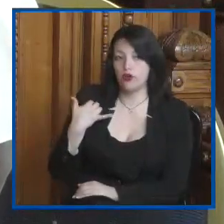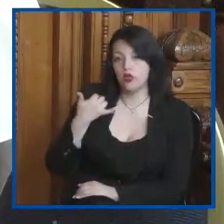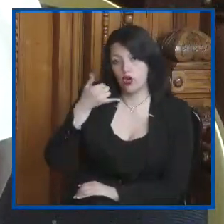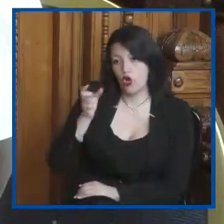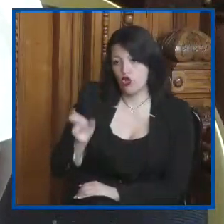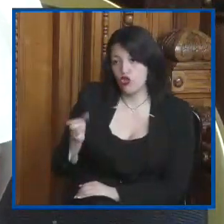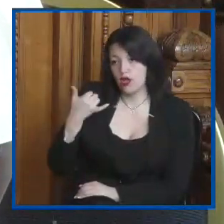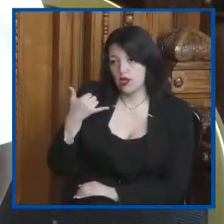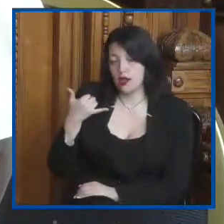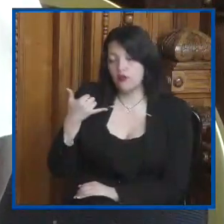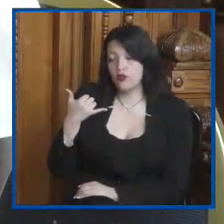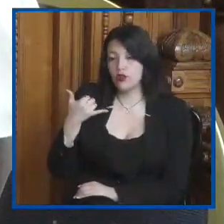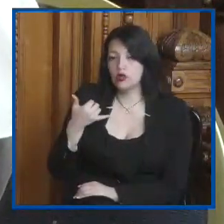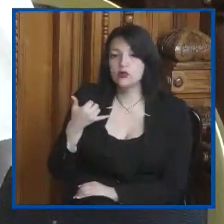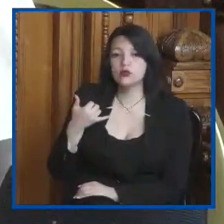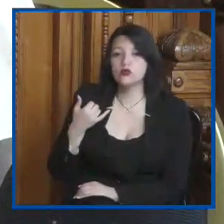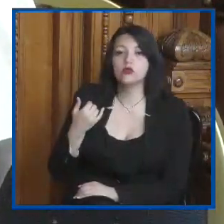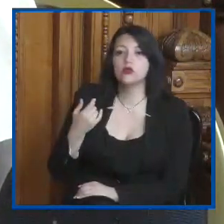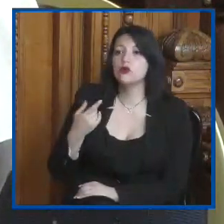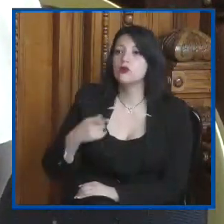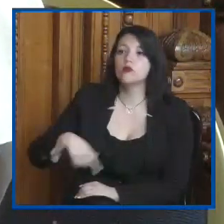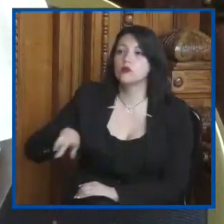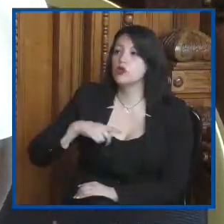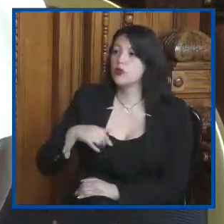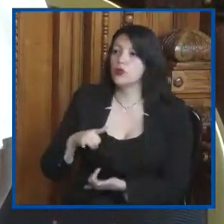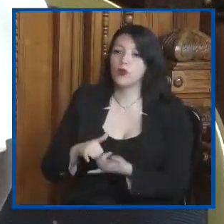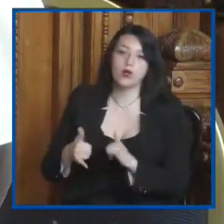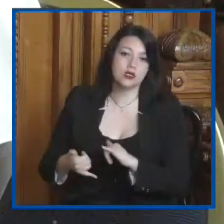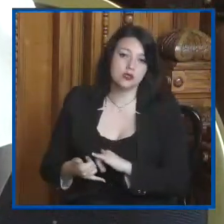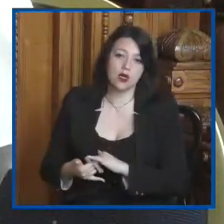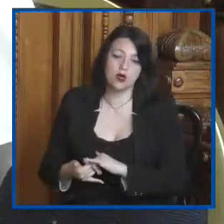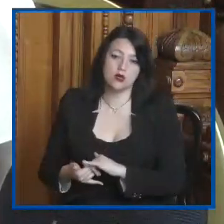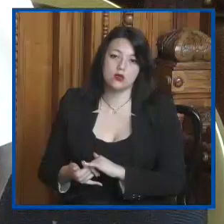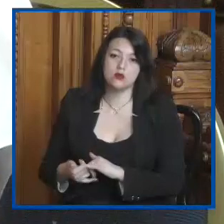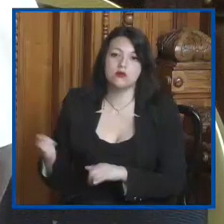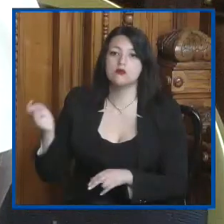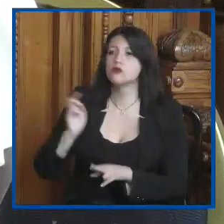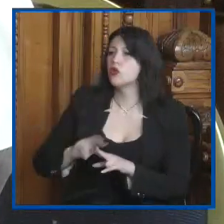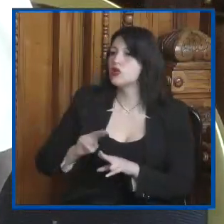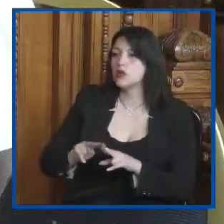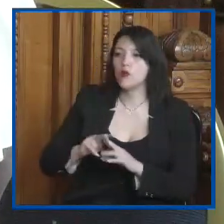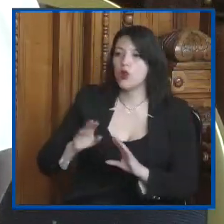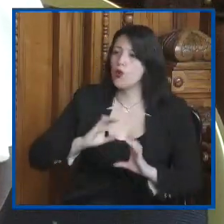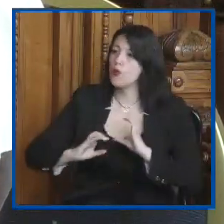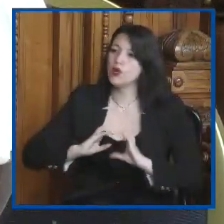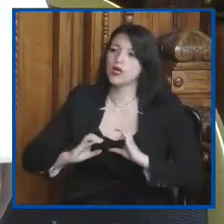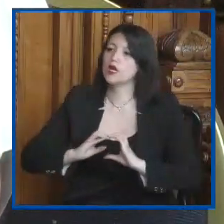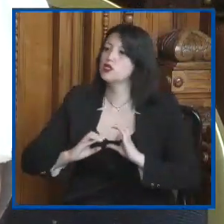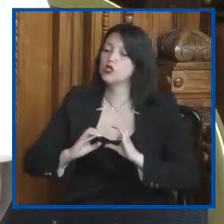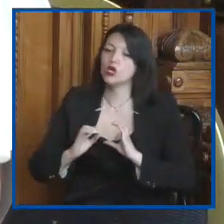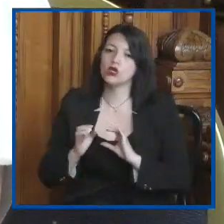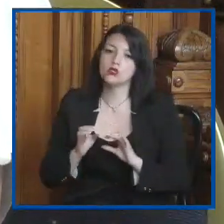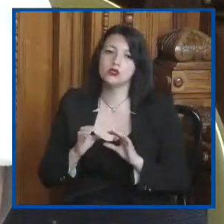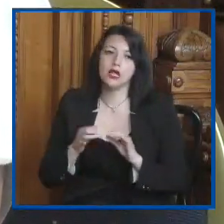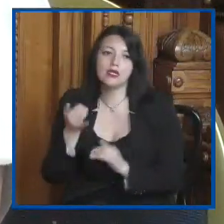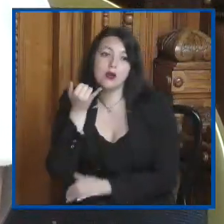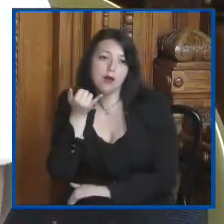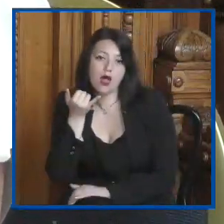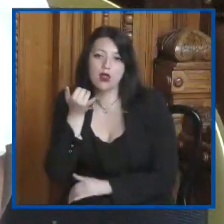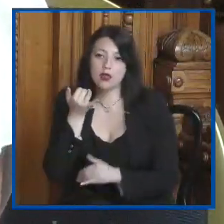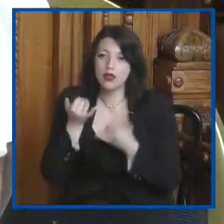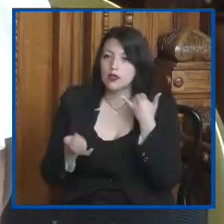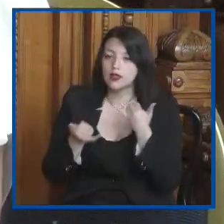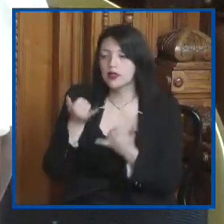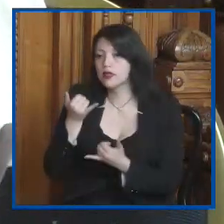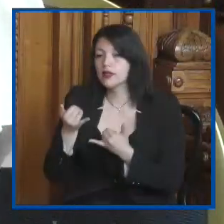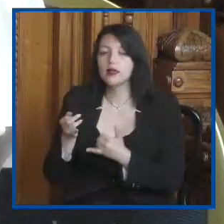teléfono. Solamente nos manejamos por WhatsApp, no hacemos comunicación telefónica, no aceptamos el llamado, porque si